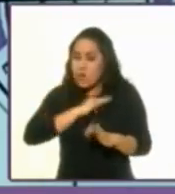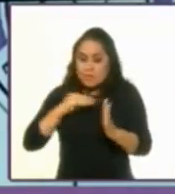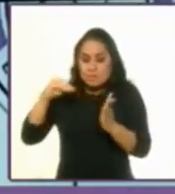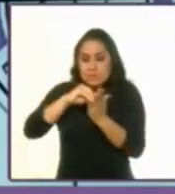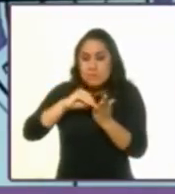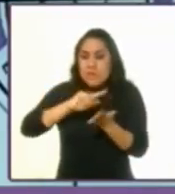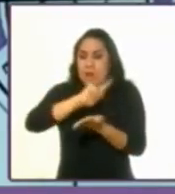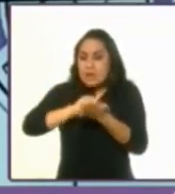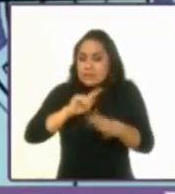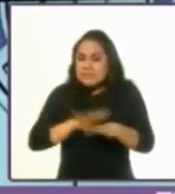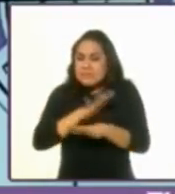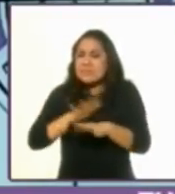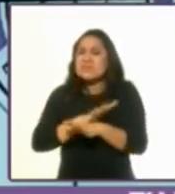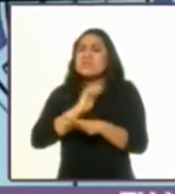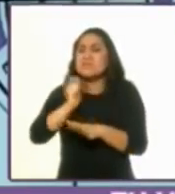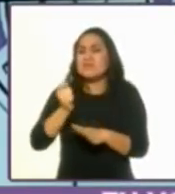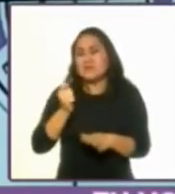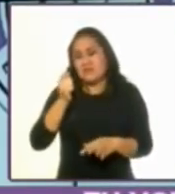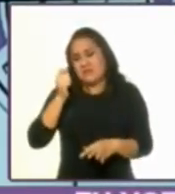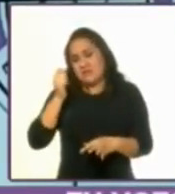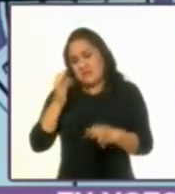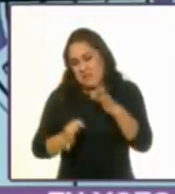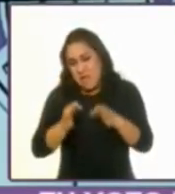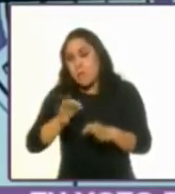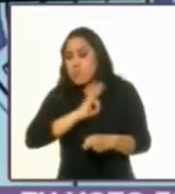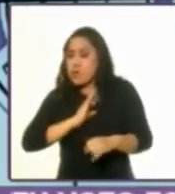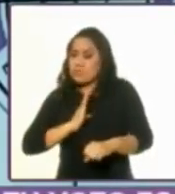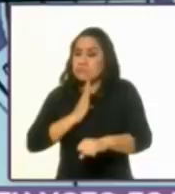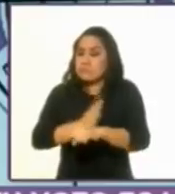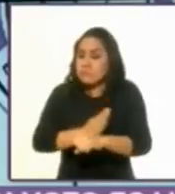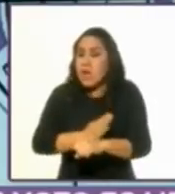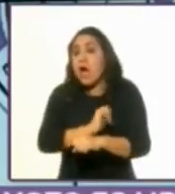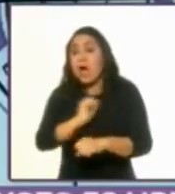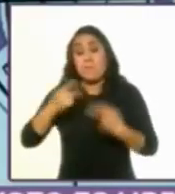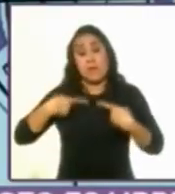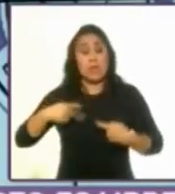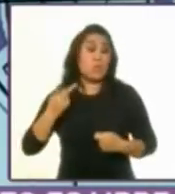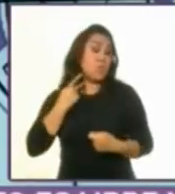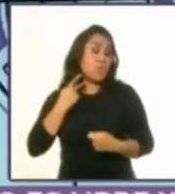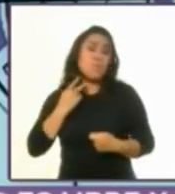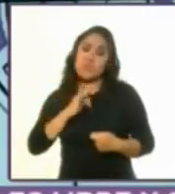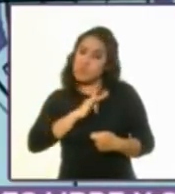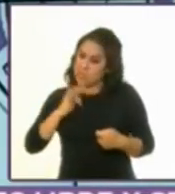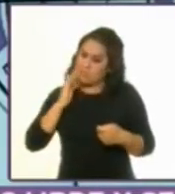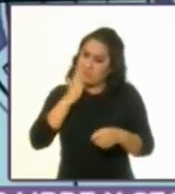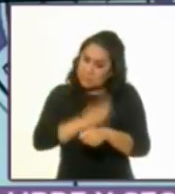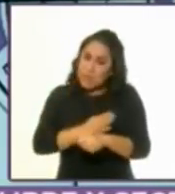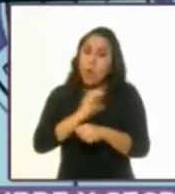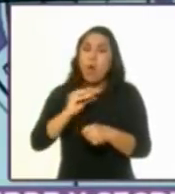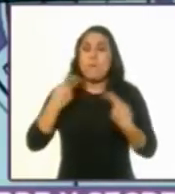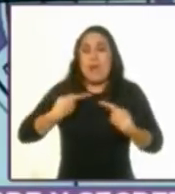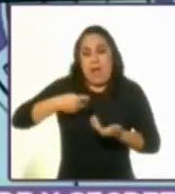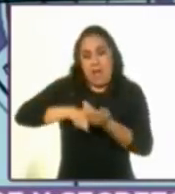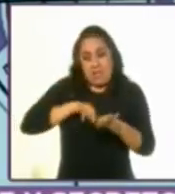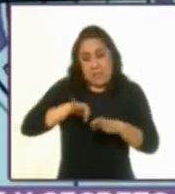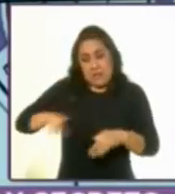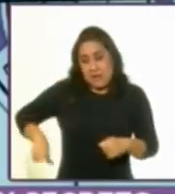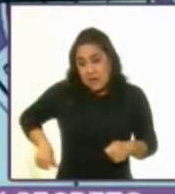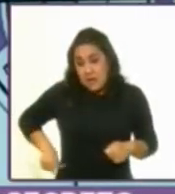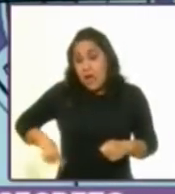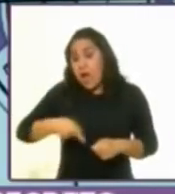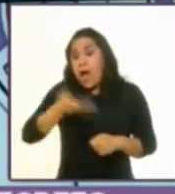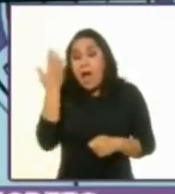en donde sancionaremos a los políticos a los políticos y a los servidores públicos que hayan hecho